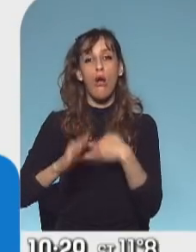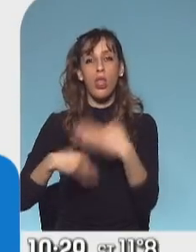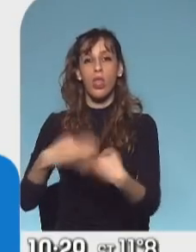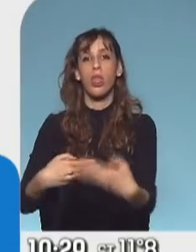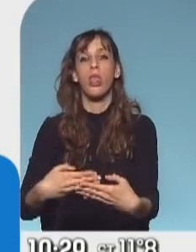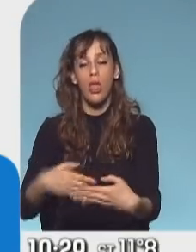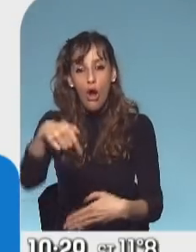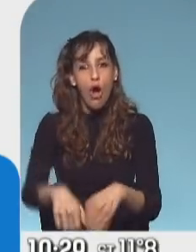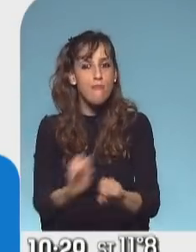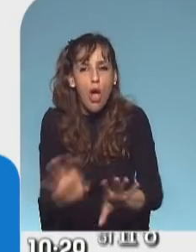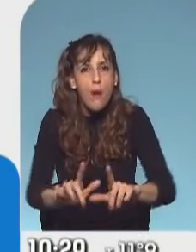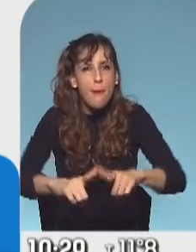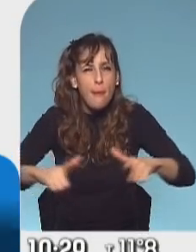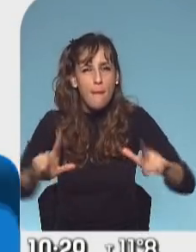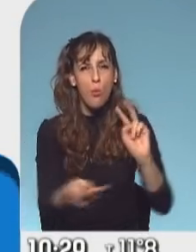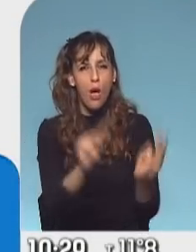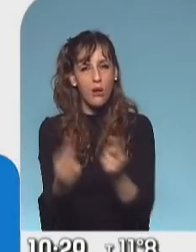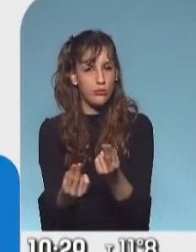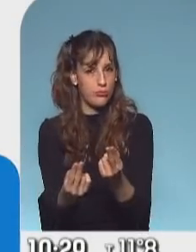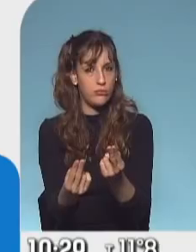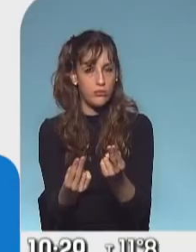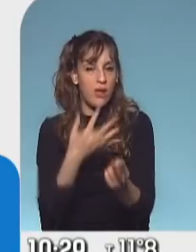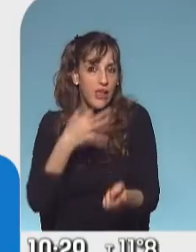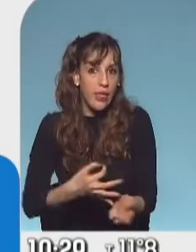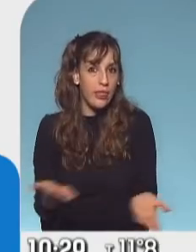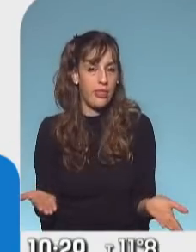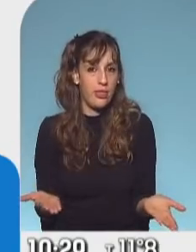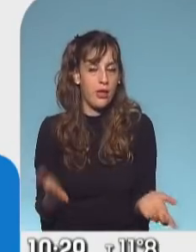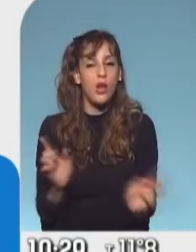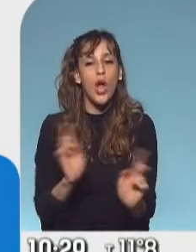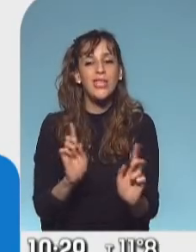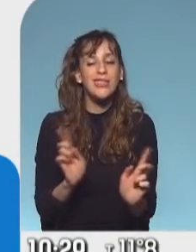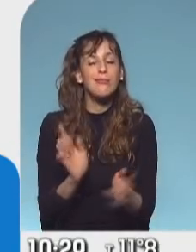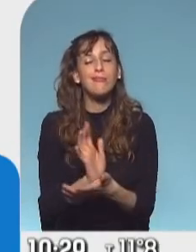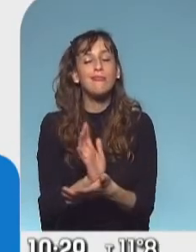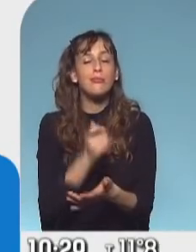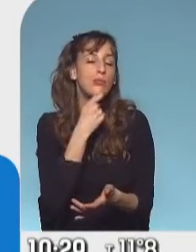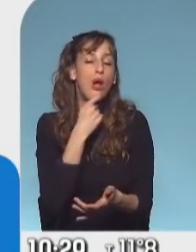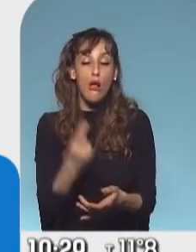otros resultados. Esta es la verdad. Y no es que nosotros fuimos